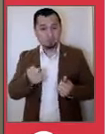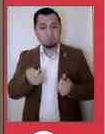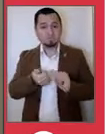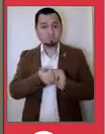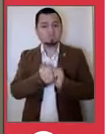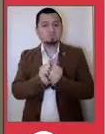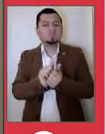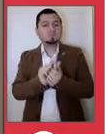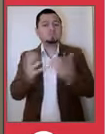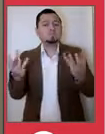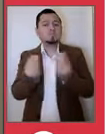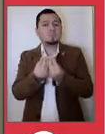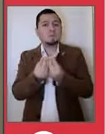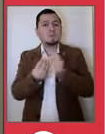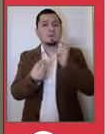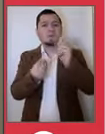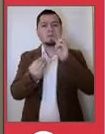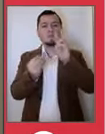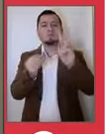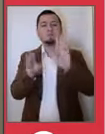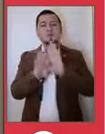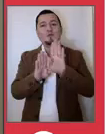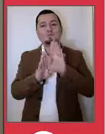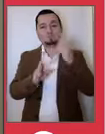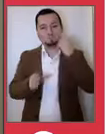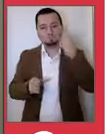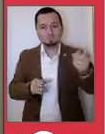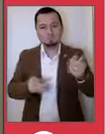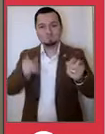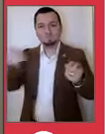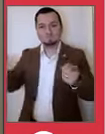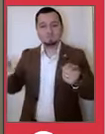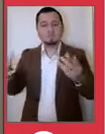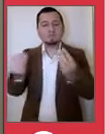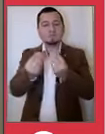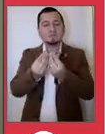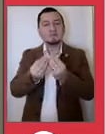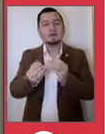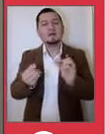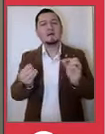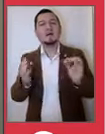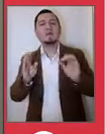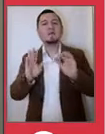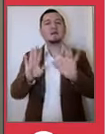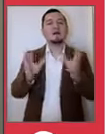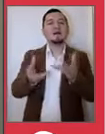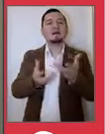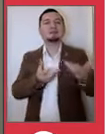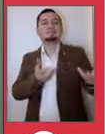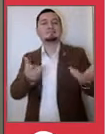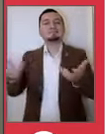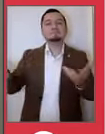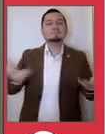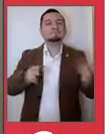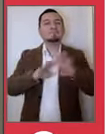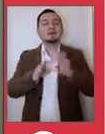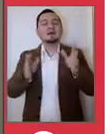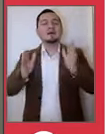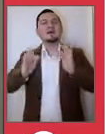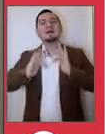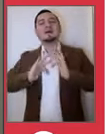pasando una factura que fue lo que ocurrió en esta época bueno que nuestro círculo de riesgo